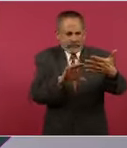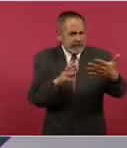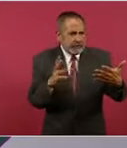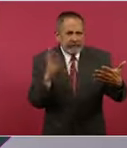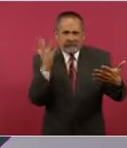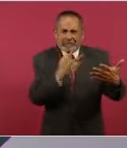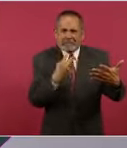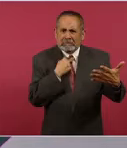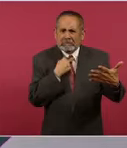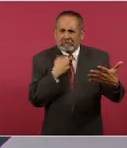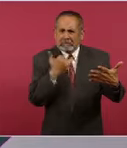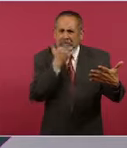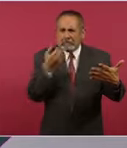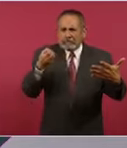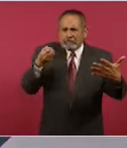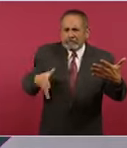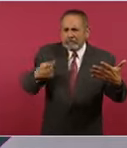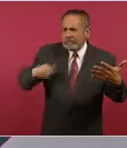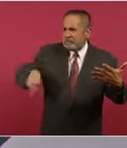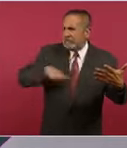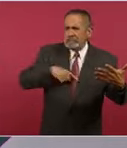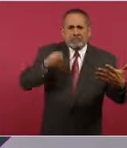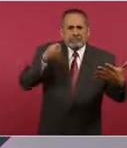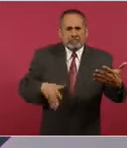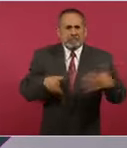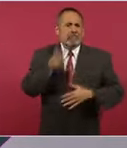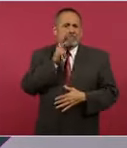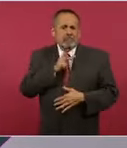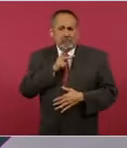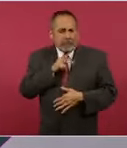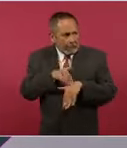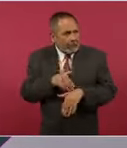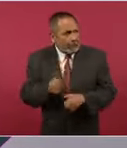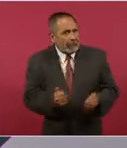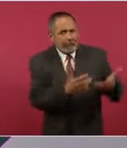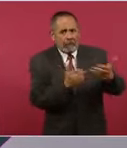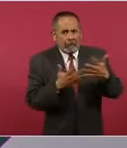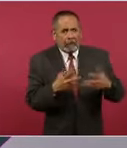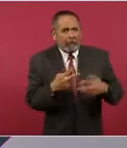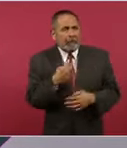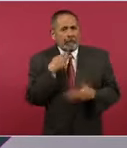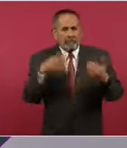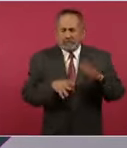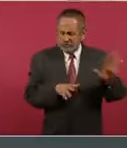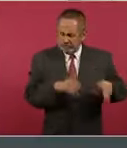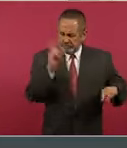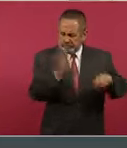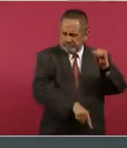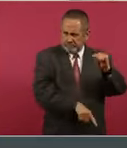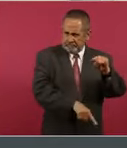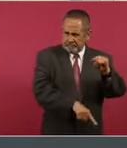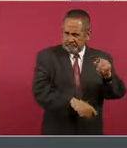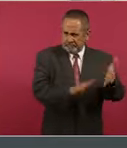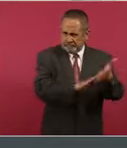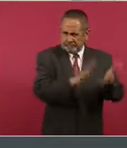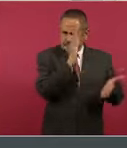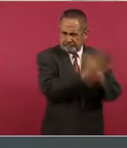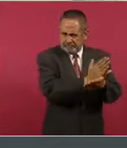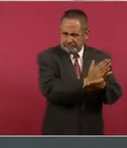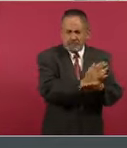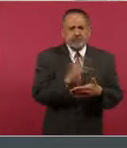comprometía en ese acuerdo nuestro petróleo y poner en su lugar un